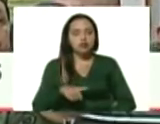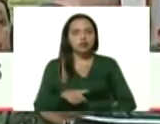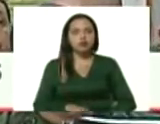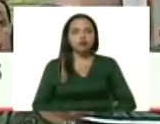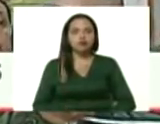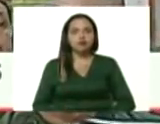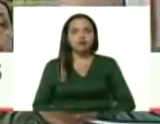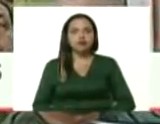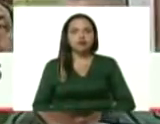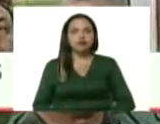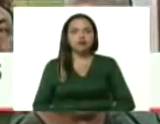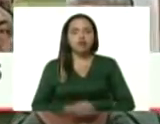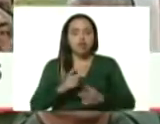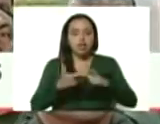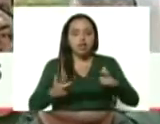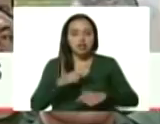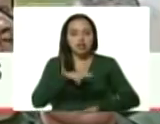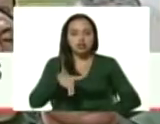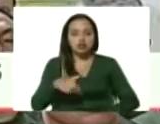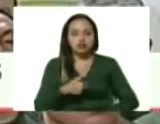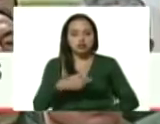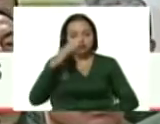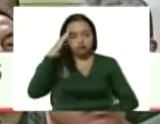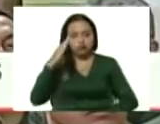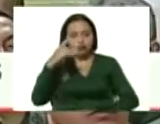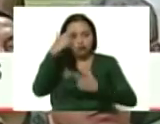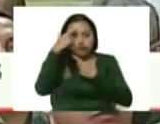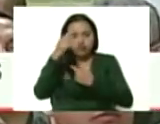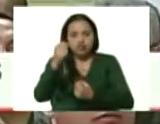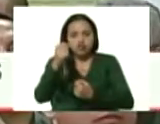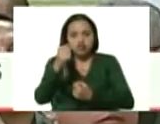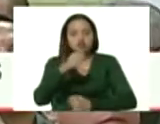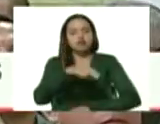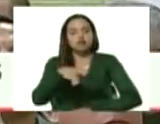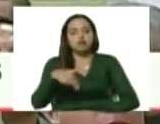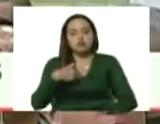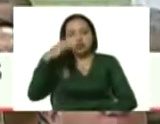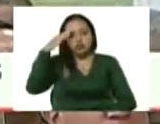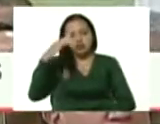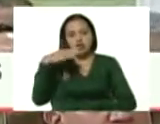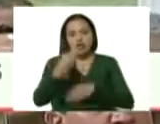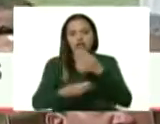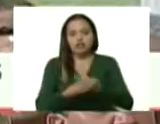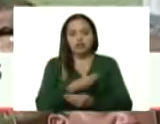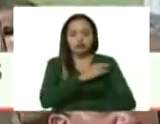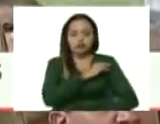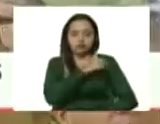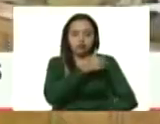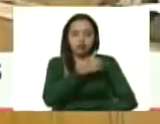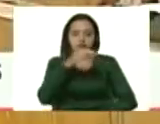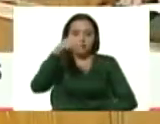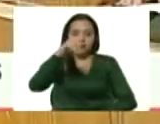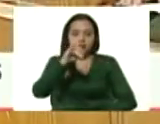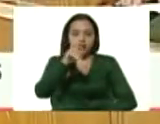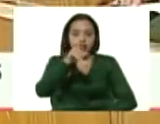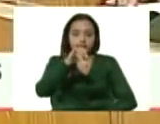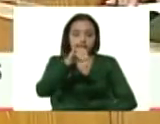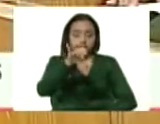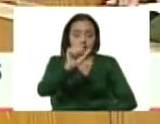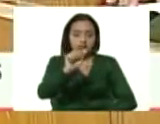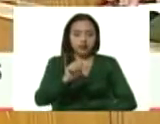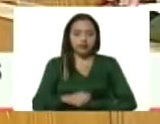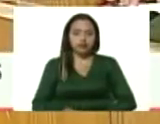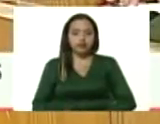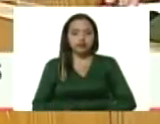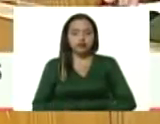mayor general de nuestro ejército, profesional de nuestro ejército, dirigiendo las milicias, al almirante